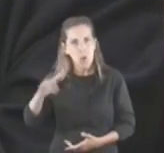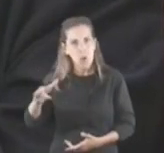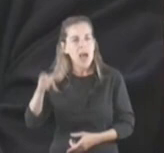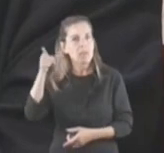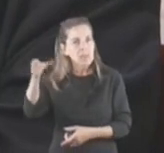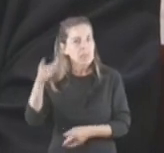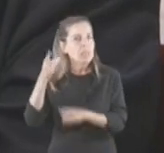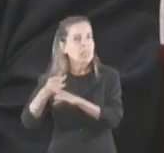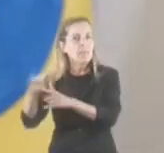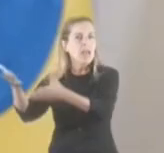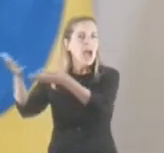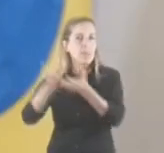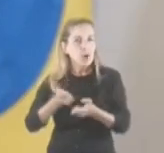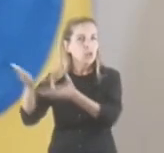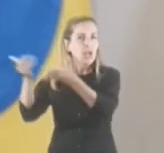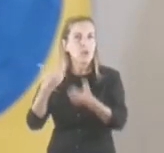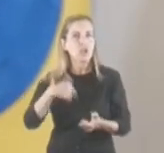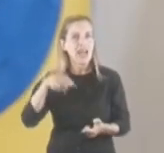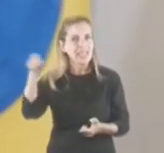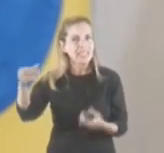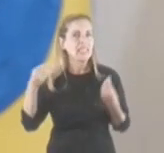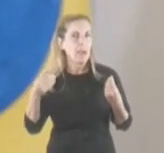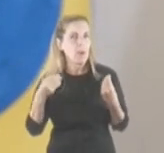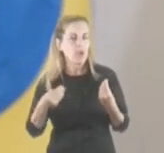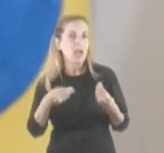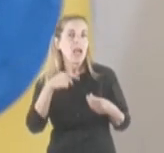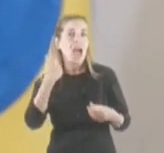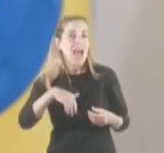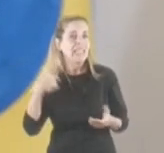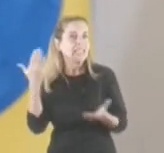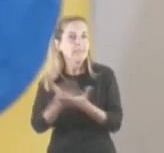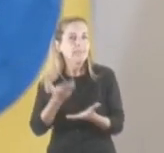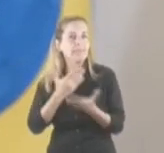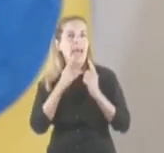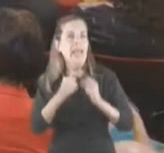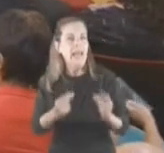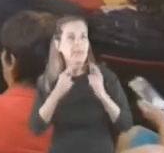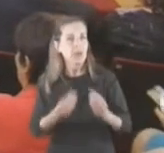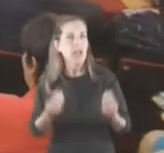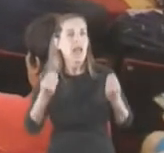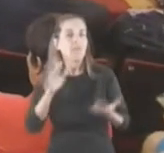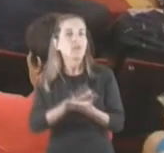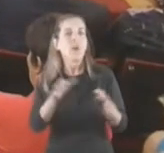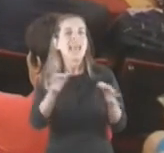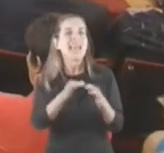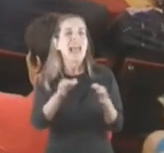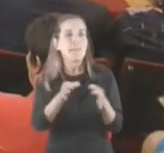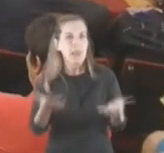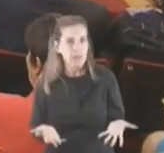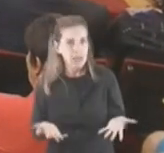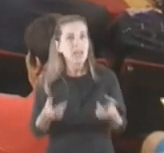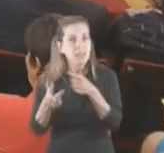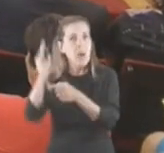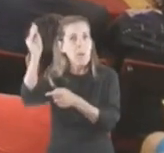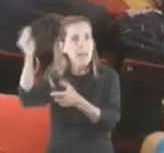dado a Argentina en materia de sus reclamos sobre la soberanía en las Islas Malvinas. Siempre agradezco al presidente